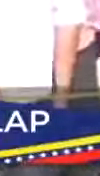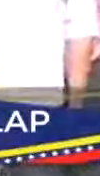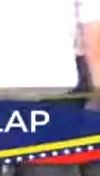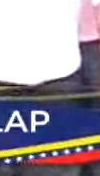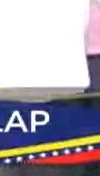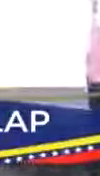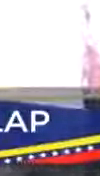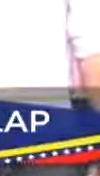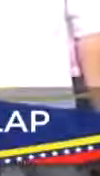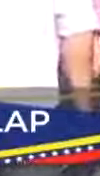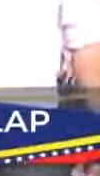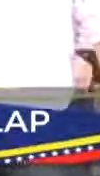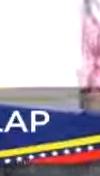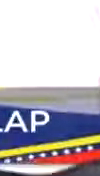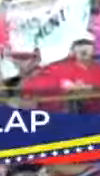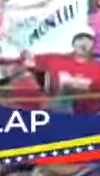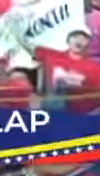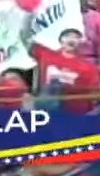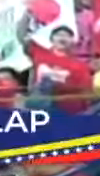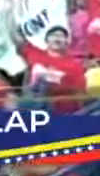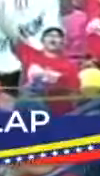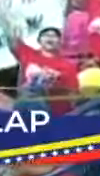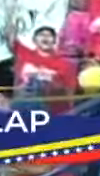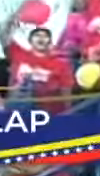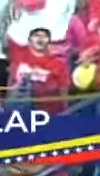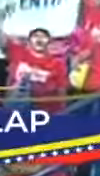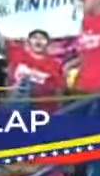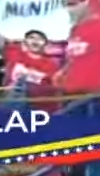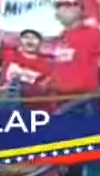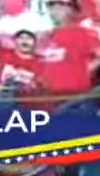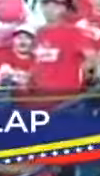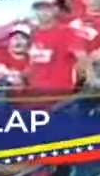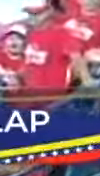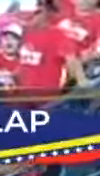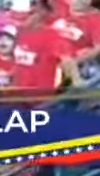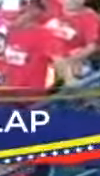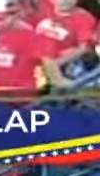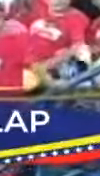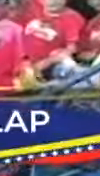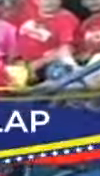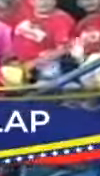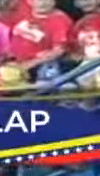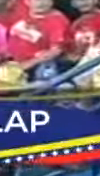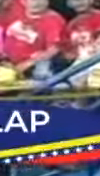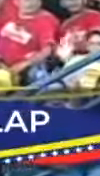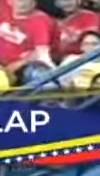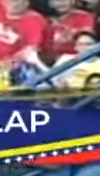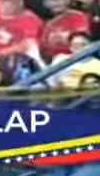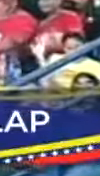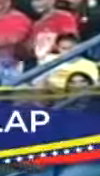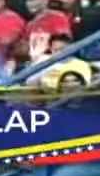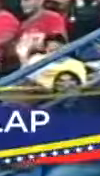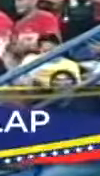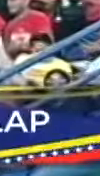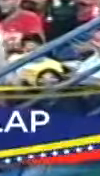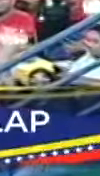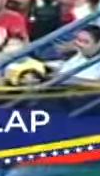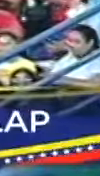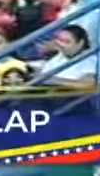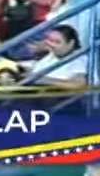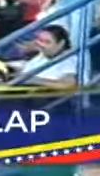están consolidando en el trabajo organizativo de liderazgo social y directo a las comunidades a más de 45.000 CLAP, de los